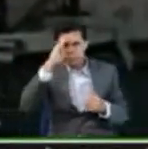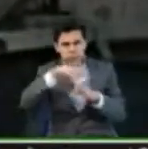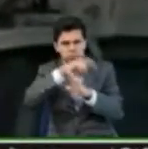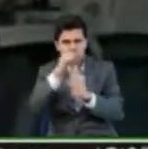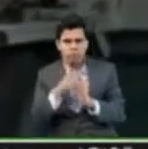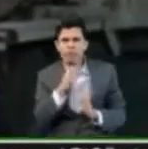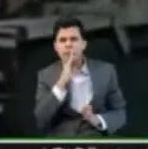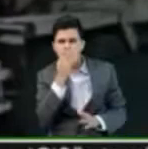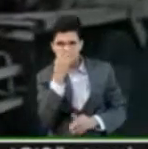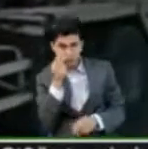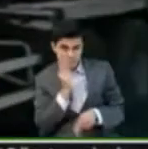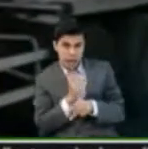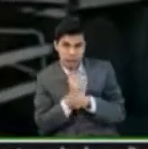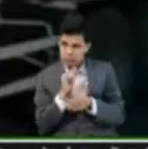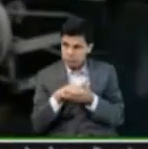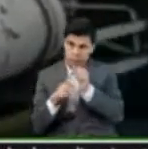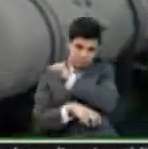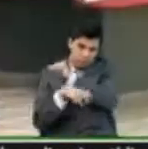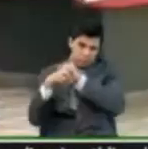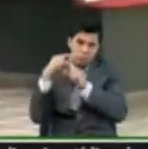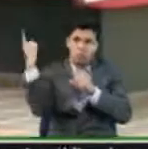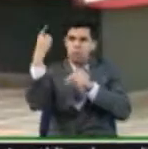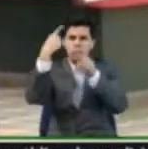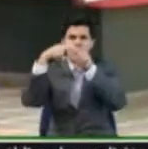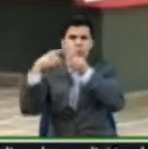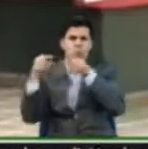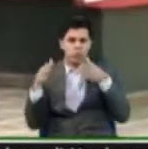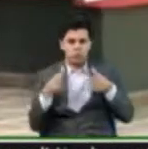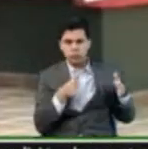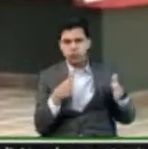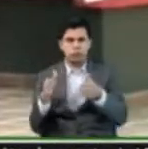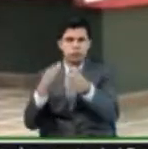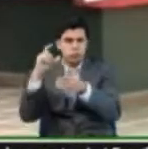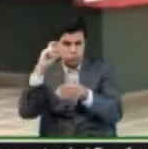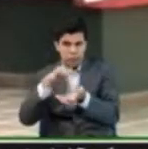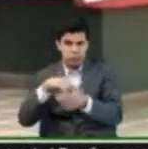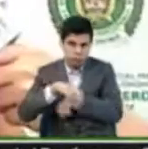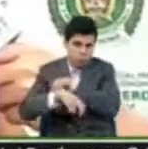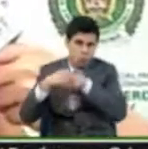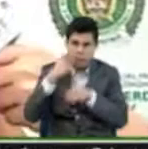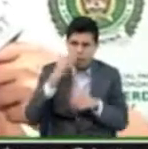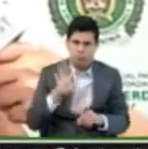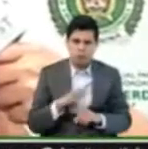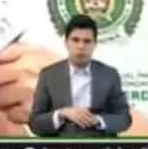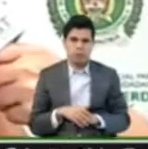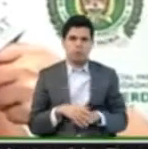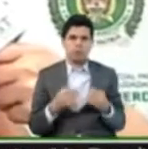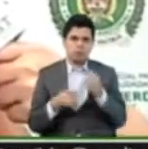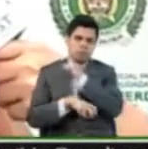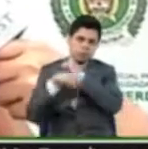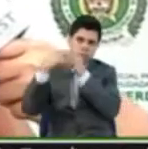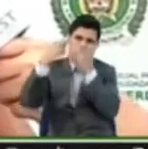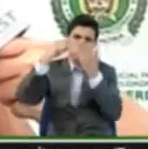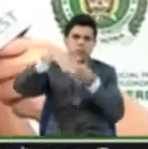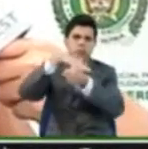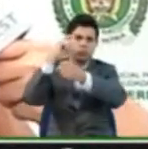común es la culpable de los hurtos que se vienen registrando en los distintos corredores viales de la capital norte santandereana. Fueron hurtados en la ciudad de